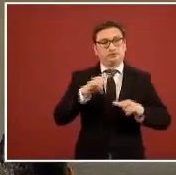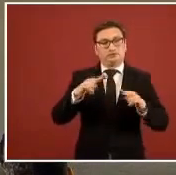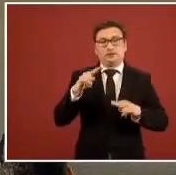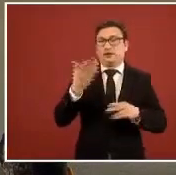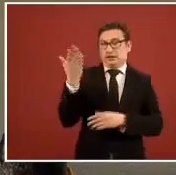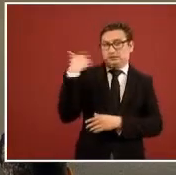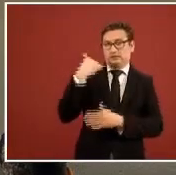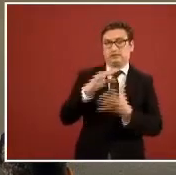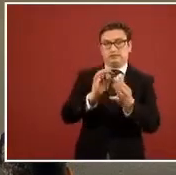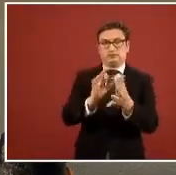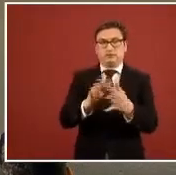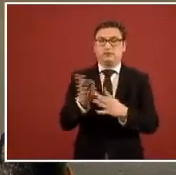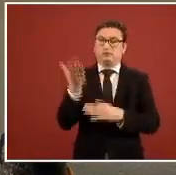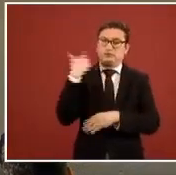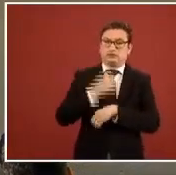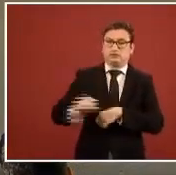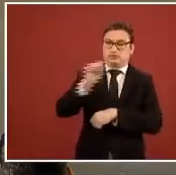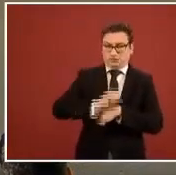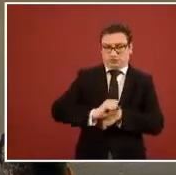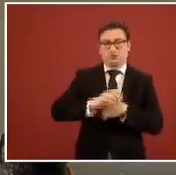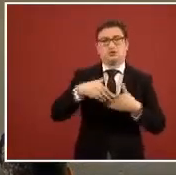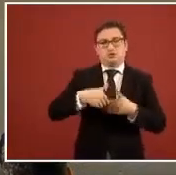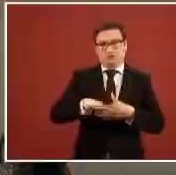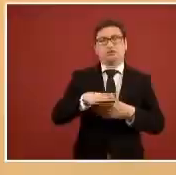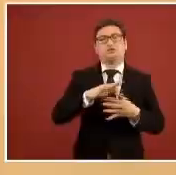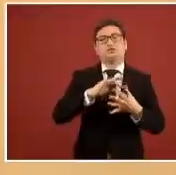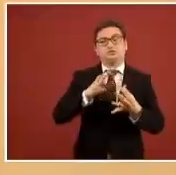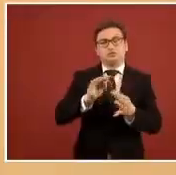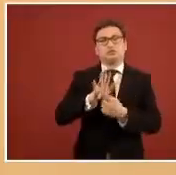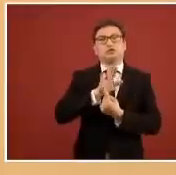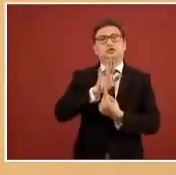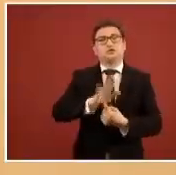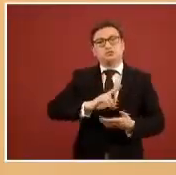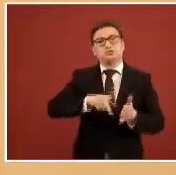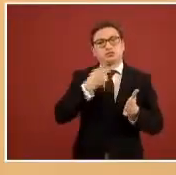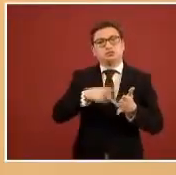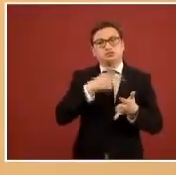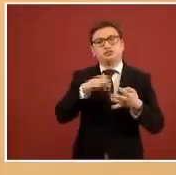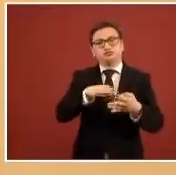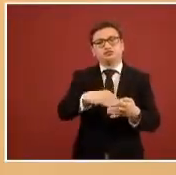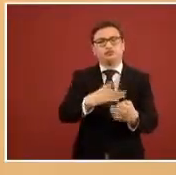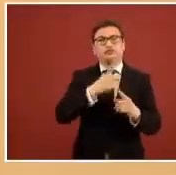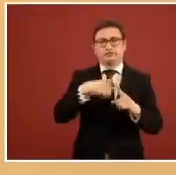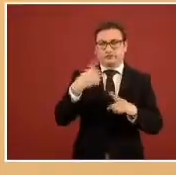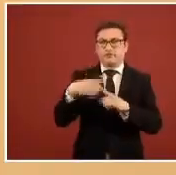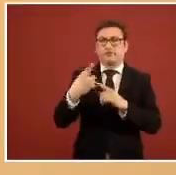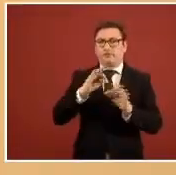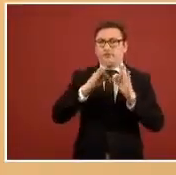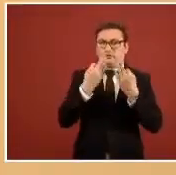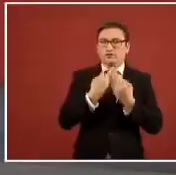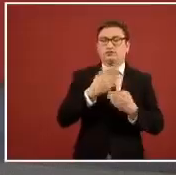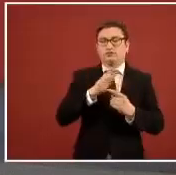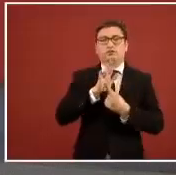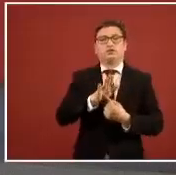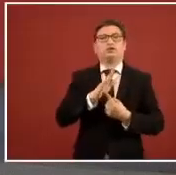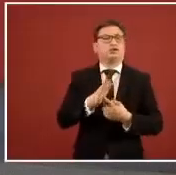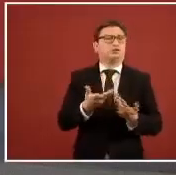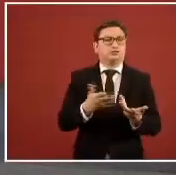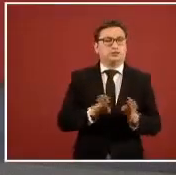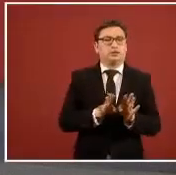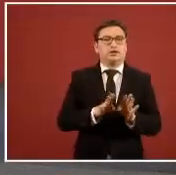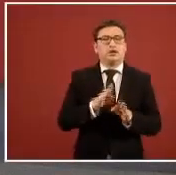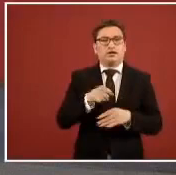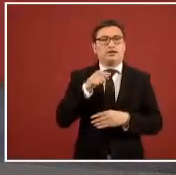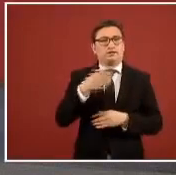estado comentando en la semana anterior y que vamos a estar presentando con mayor frecuencia y de diferentes maneras durante las siguientes semanas, que